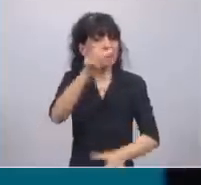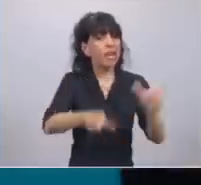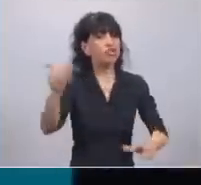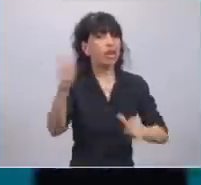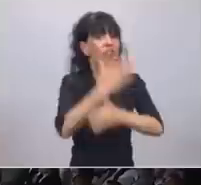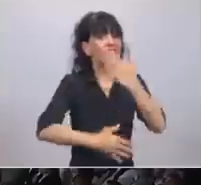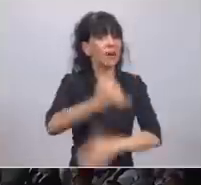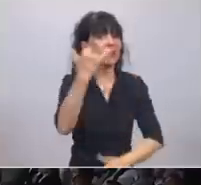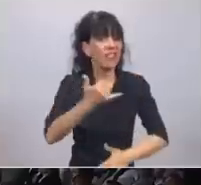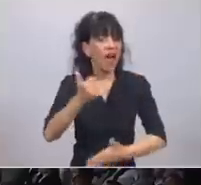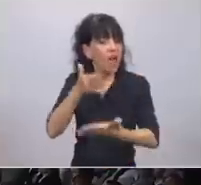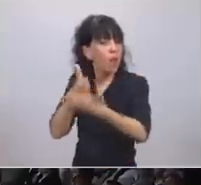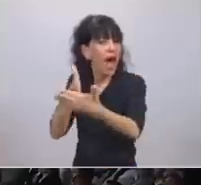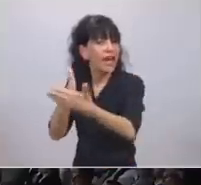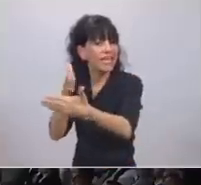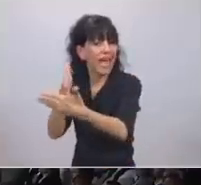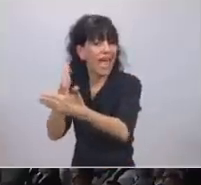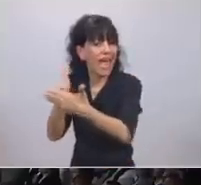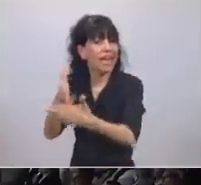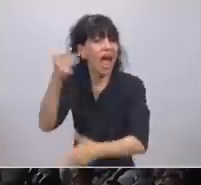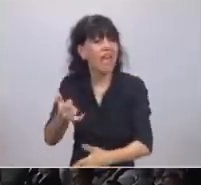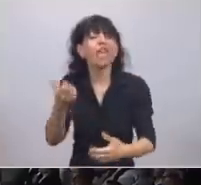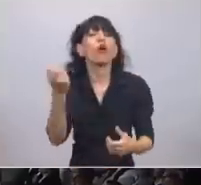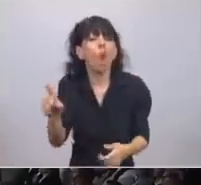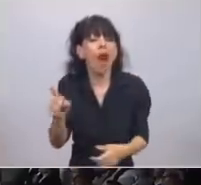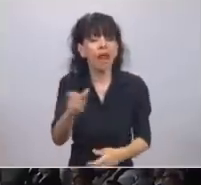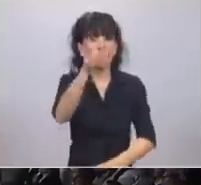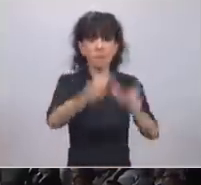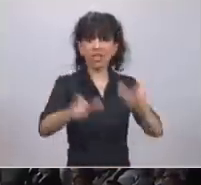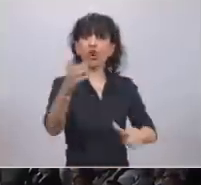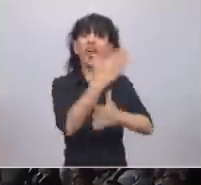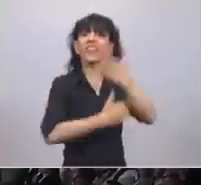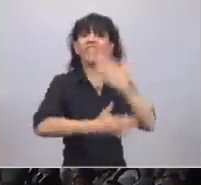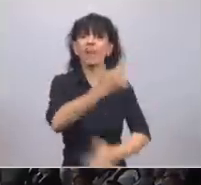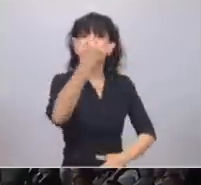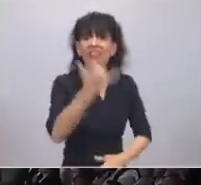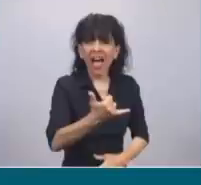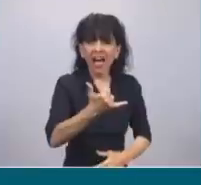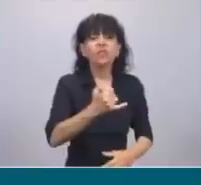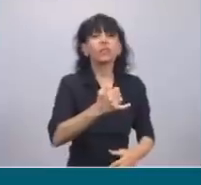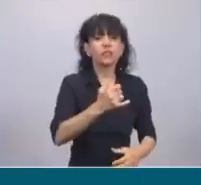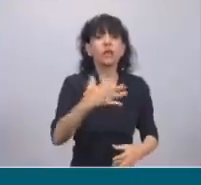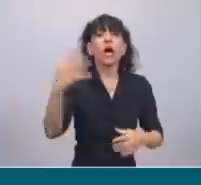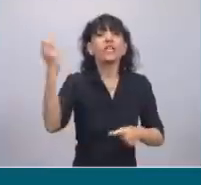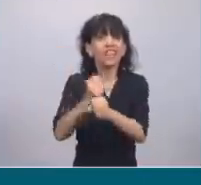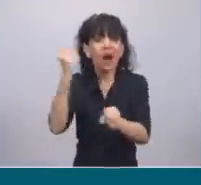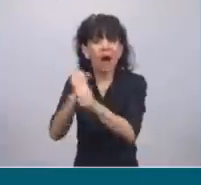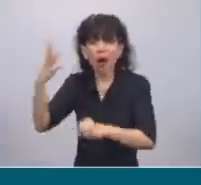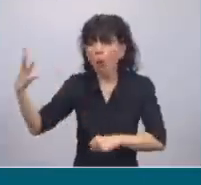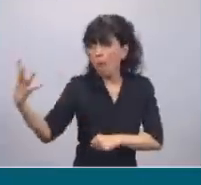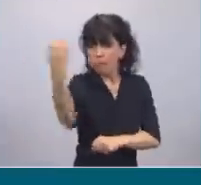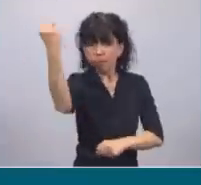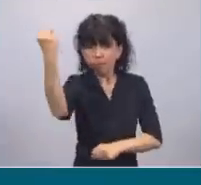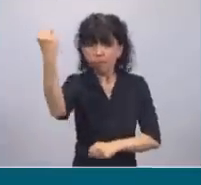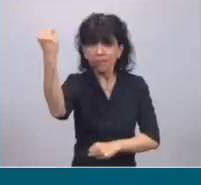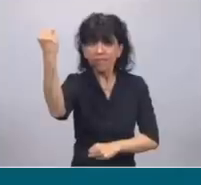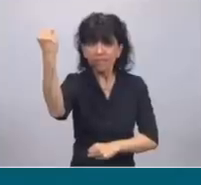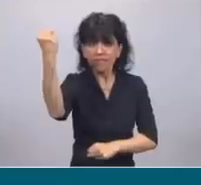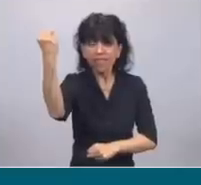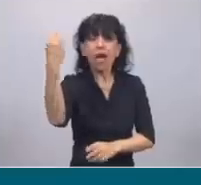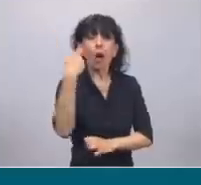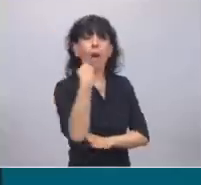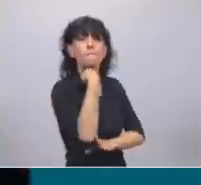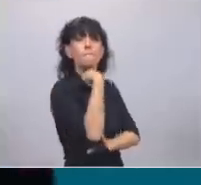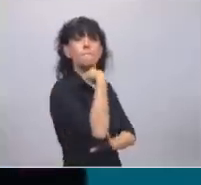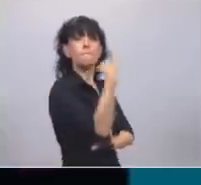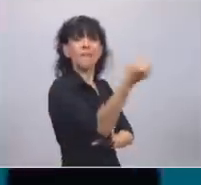con discapacidad. Las personas con discapacidad que ingresen al mercado de trabajo no van a perder